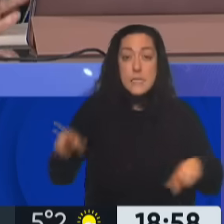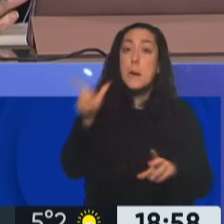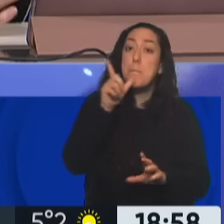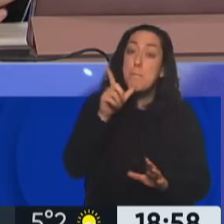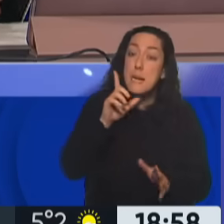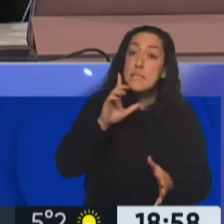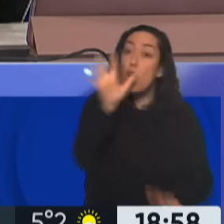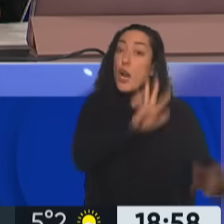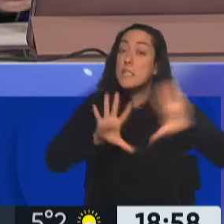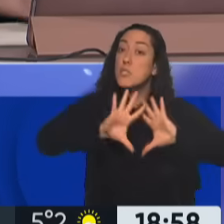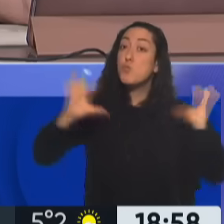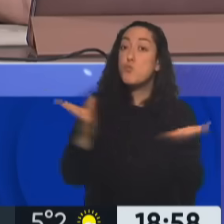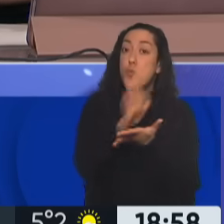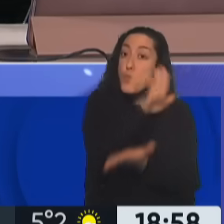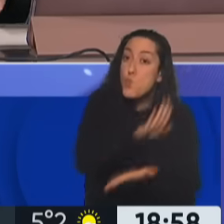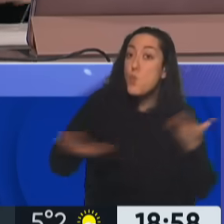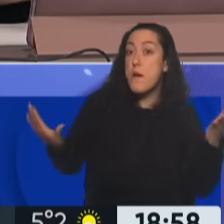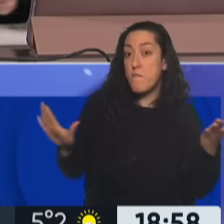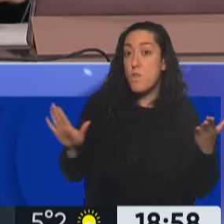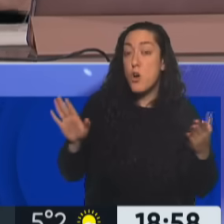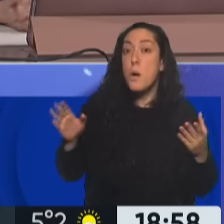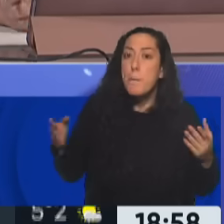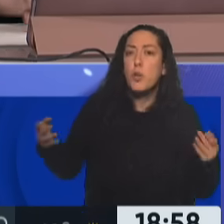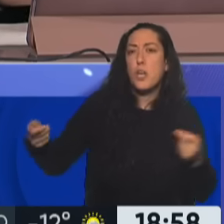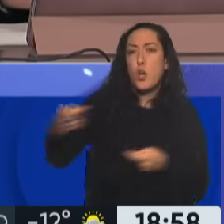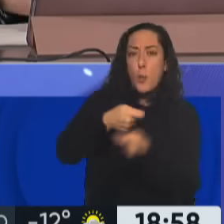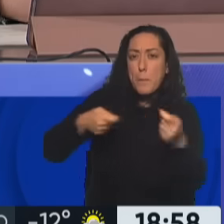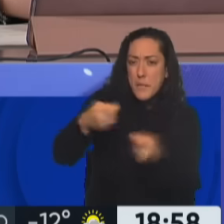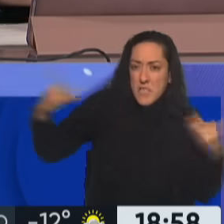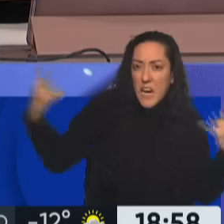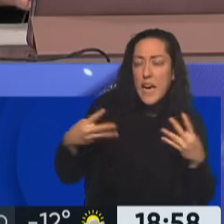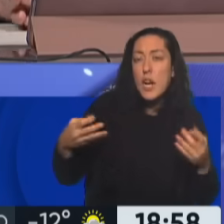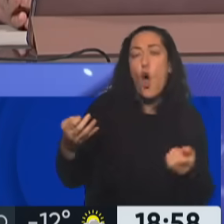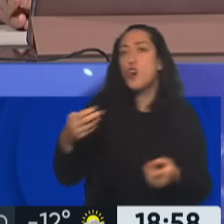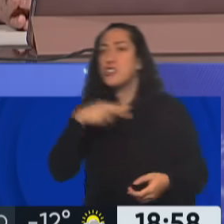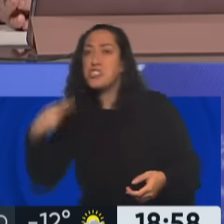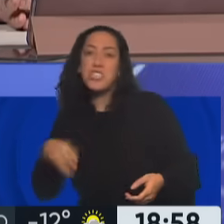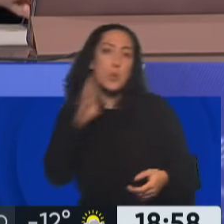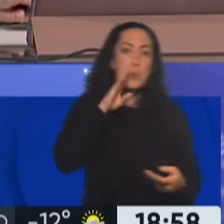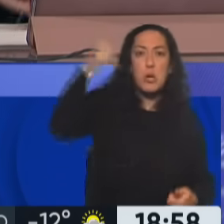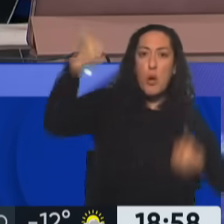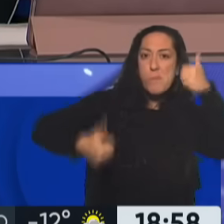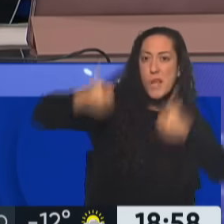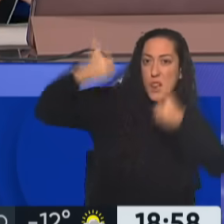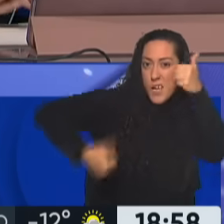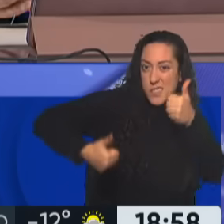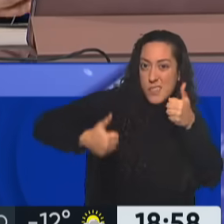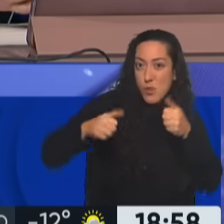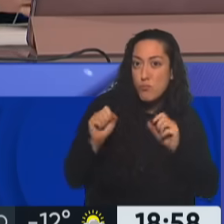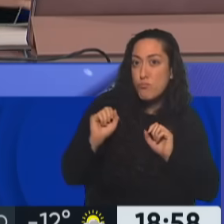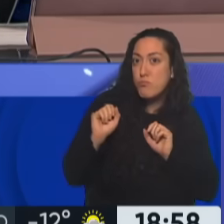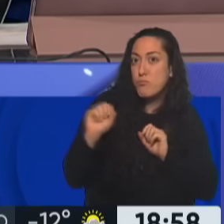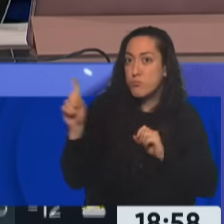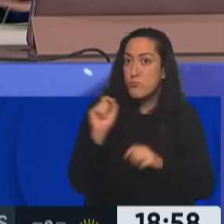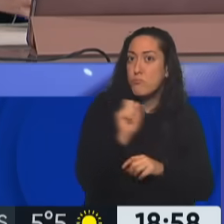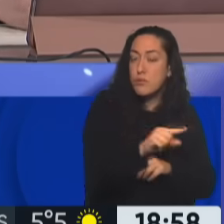nuevo orden mundial en esta guerra comercial o en esta competencia entre China y Estados Unidos, que lo que viene a plantear es